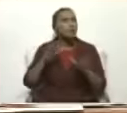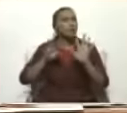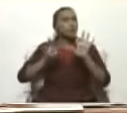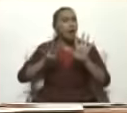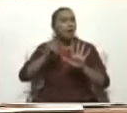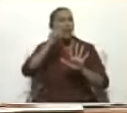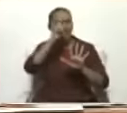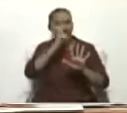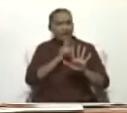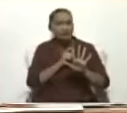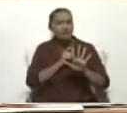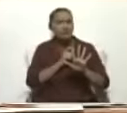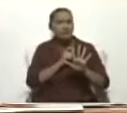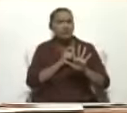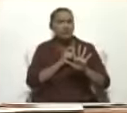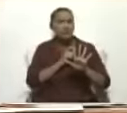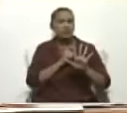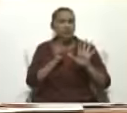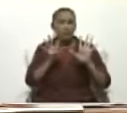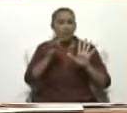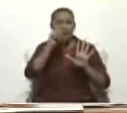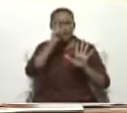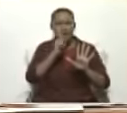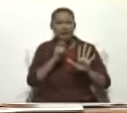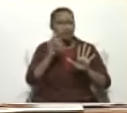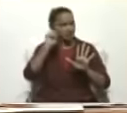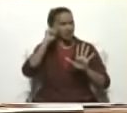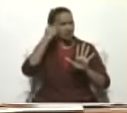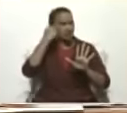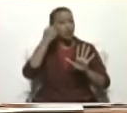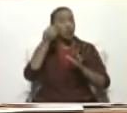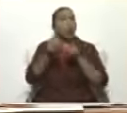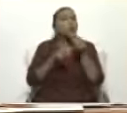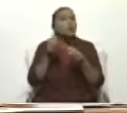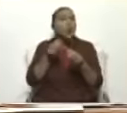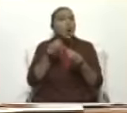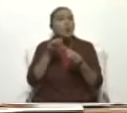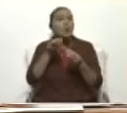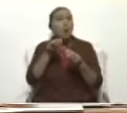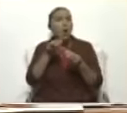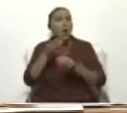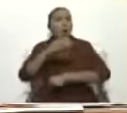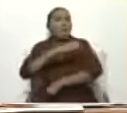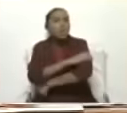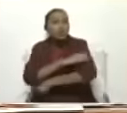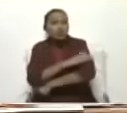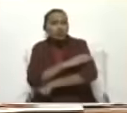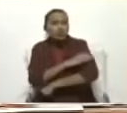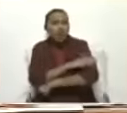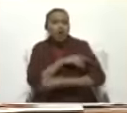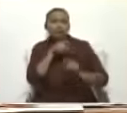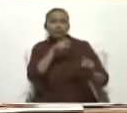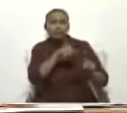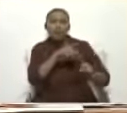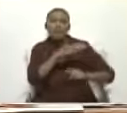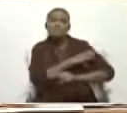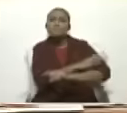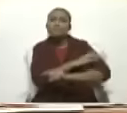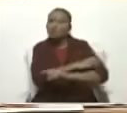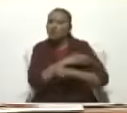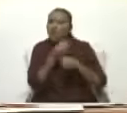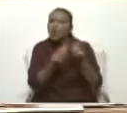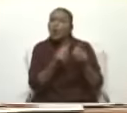cuando ellos tienen cómo hacerlo, no los sectores opositores, cuánto era la